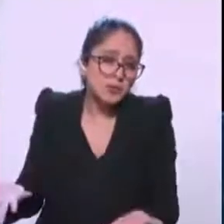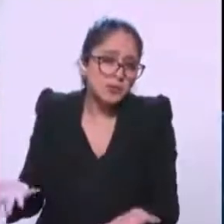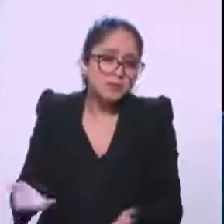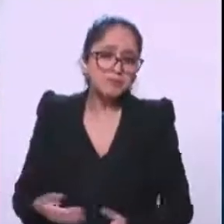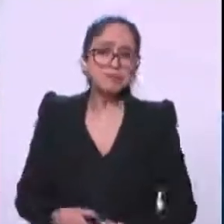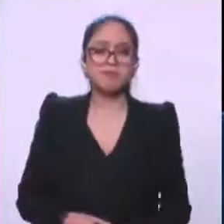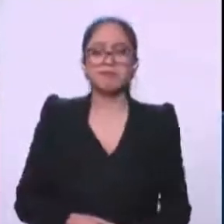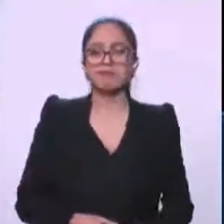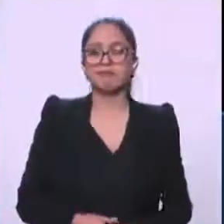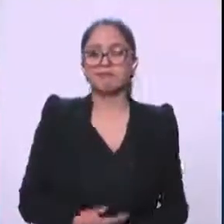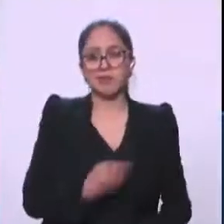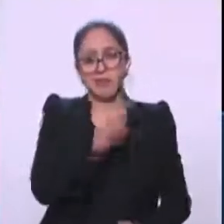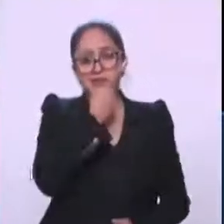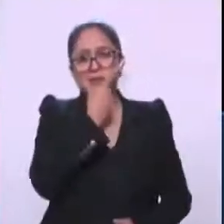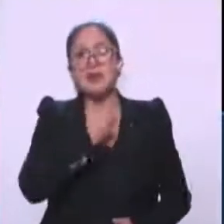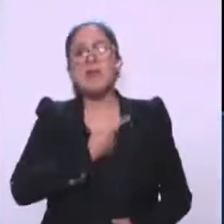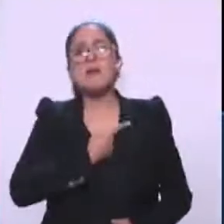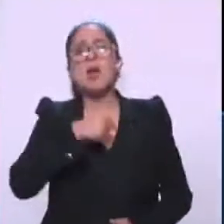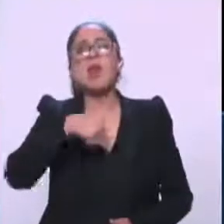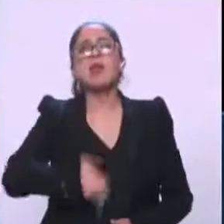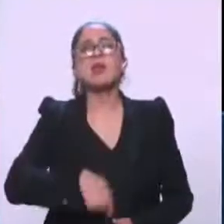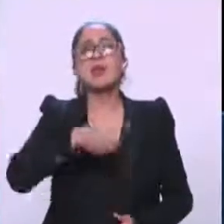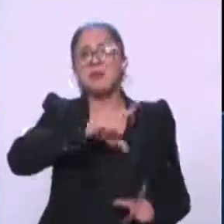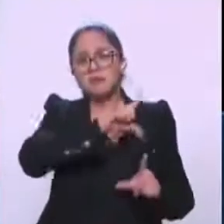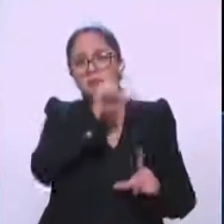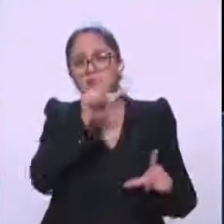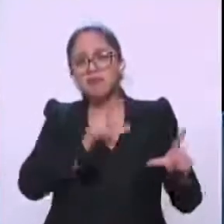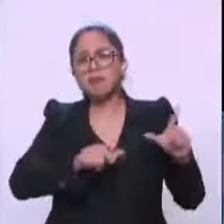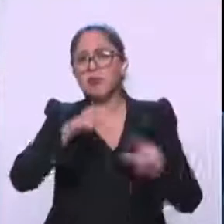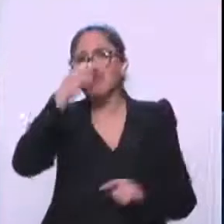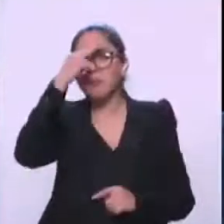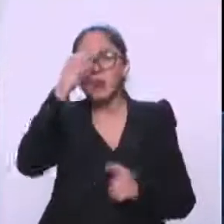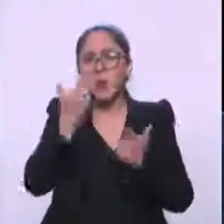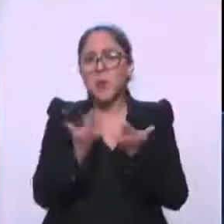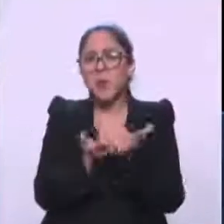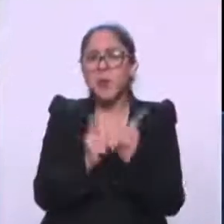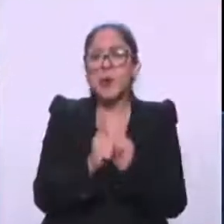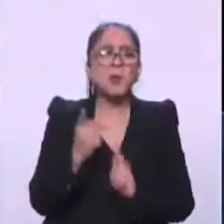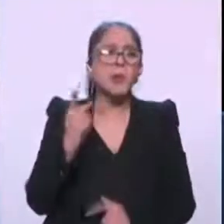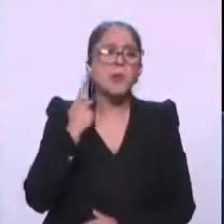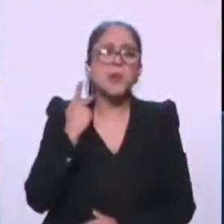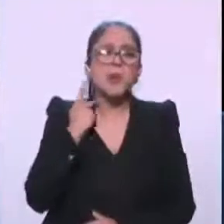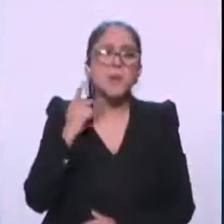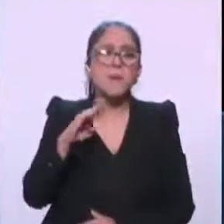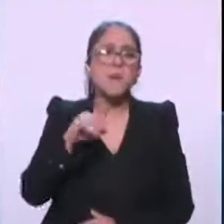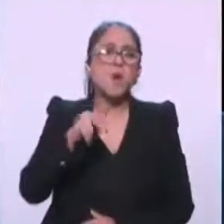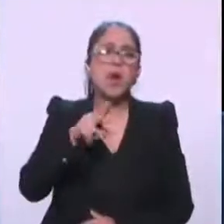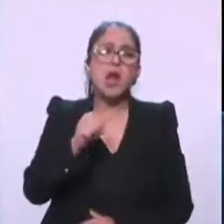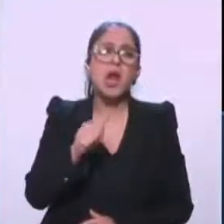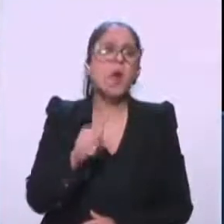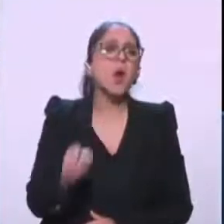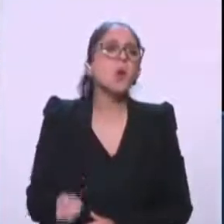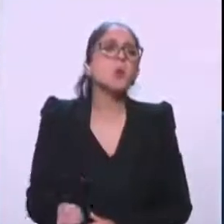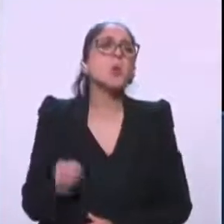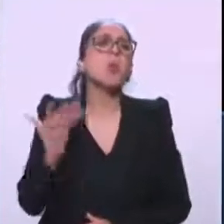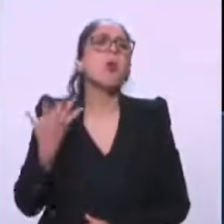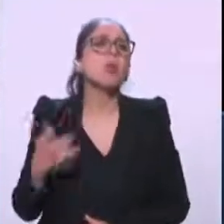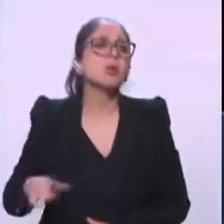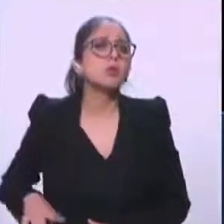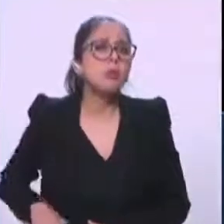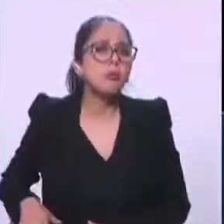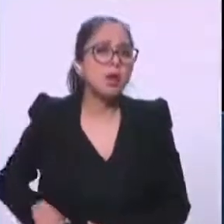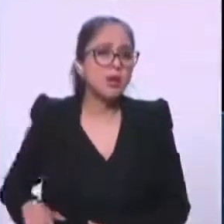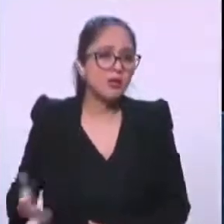cuántos estados gobierna Morena? Como digo, sí, cuando hablas de bastiones. Sí. Es decir, les estoy hablando de